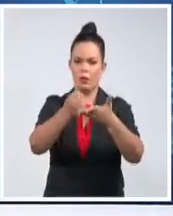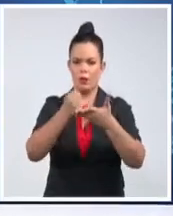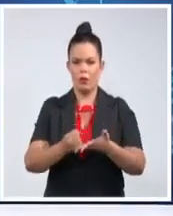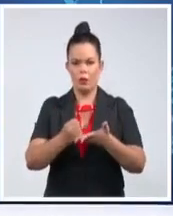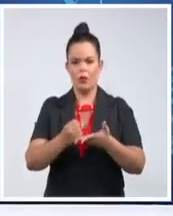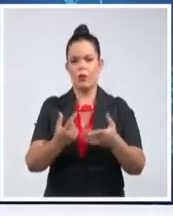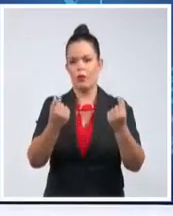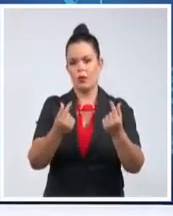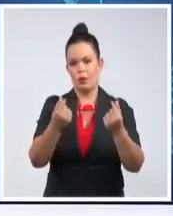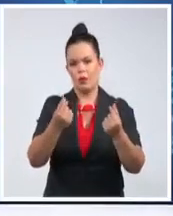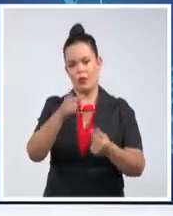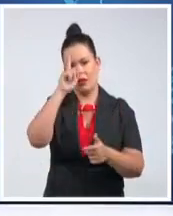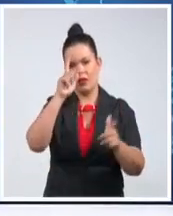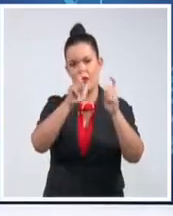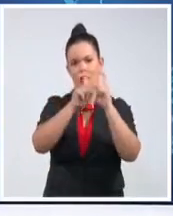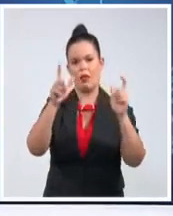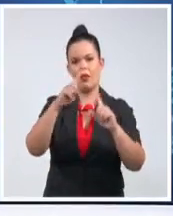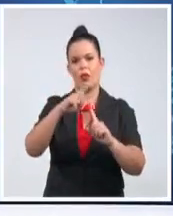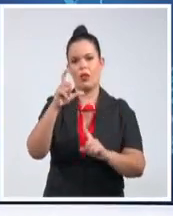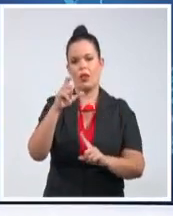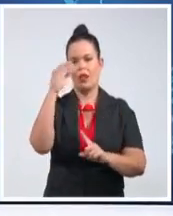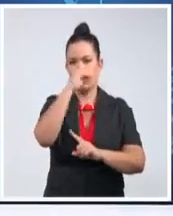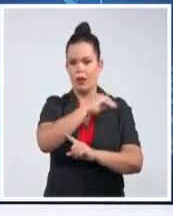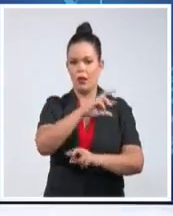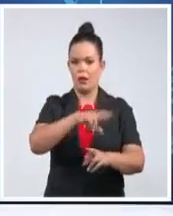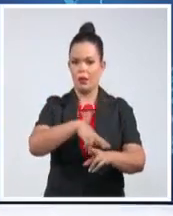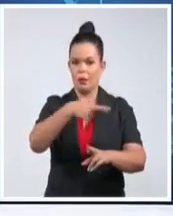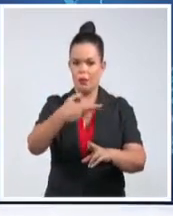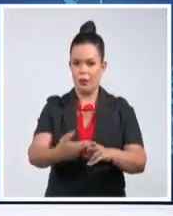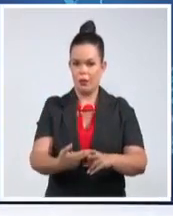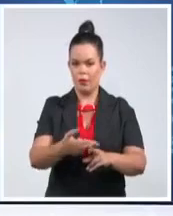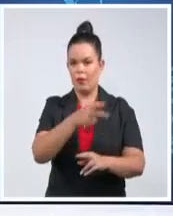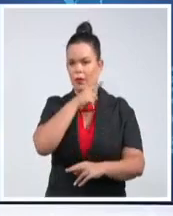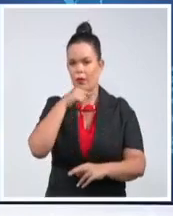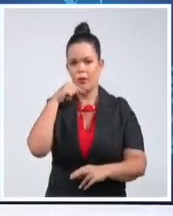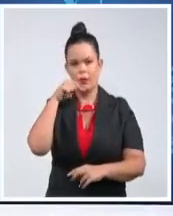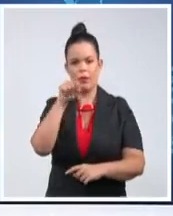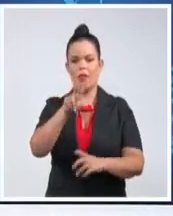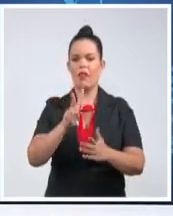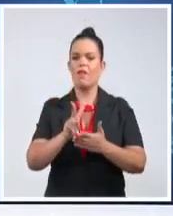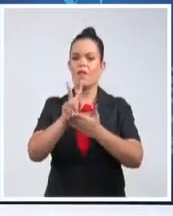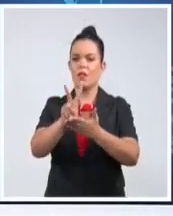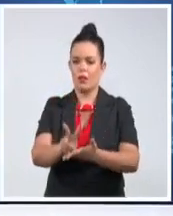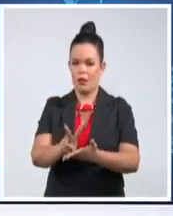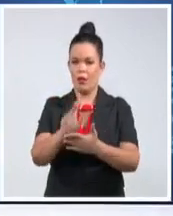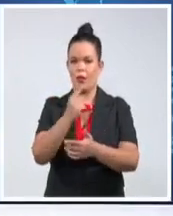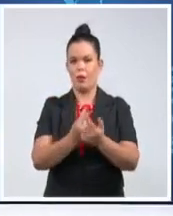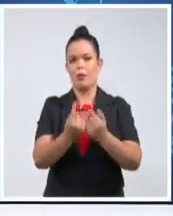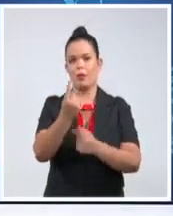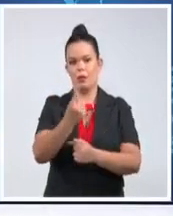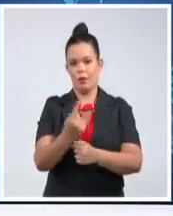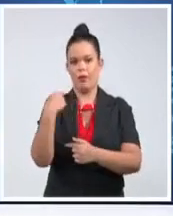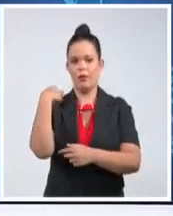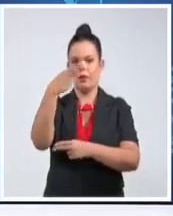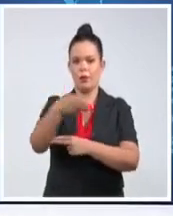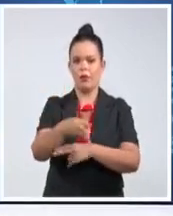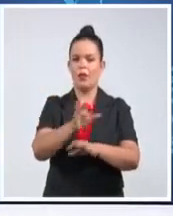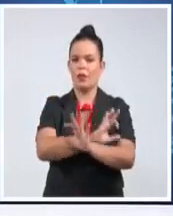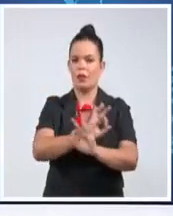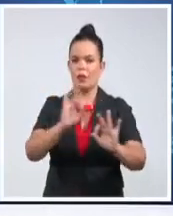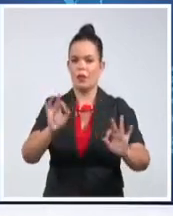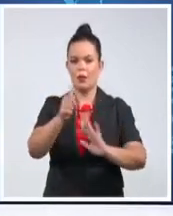Científico-Técnica, excelentísimo señor Yuri Ivanovich Borisov, quien realiza una visita a nuestro país como enviado especial del presidente de la Federación